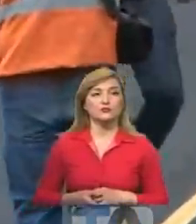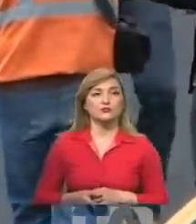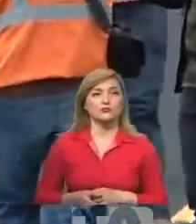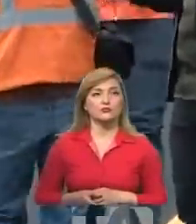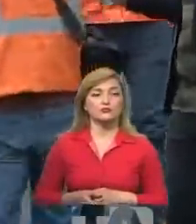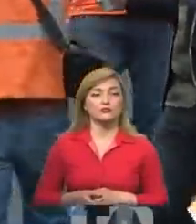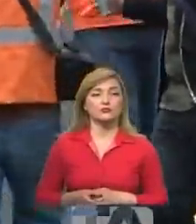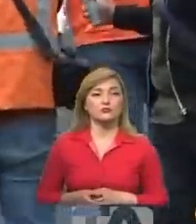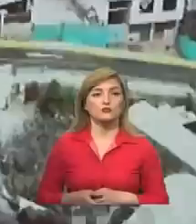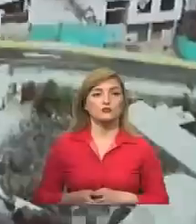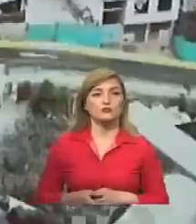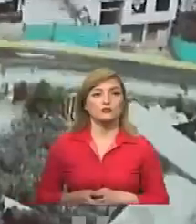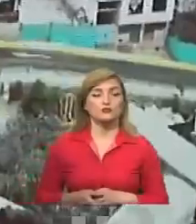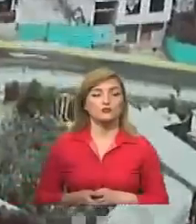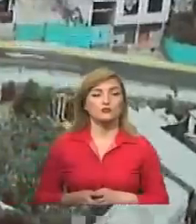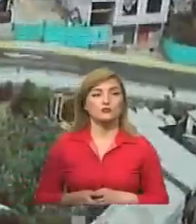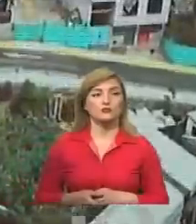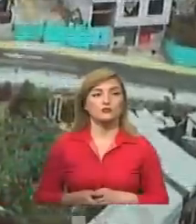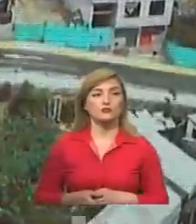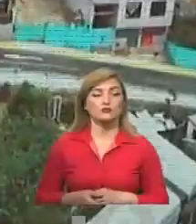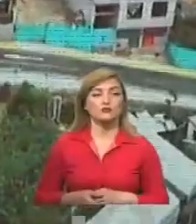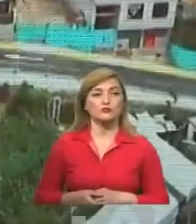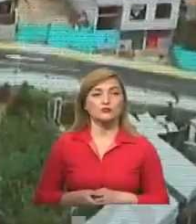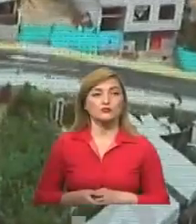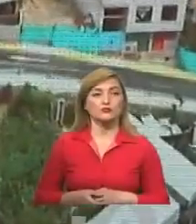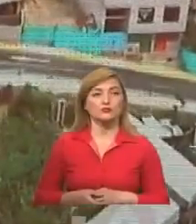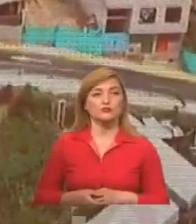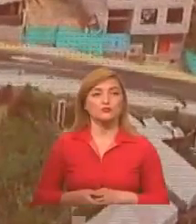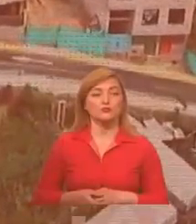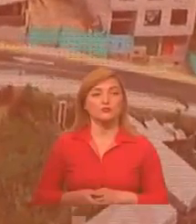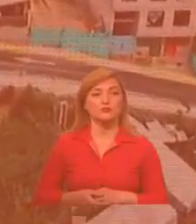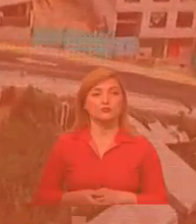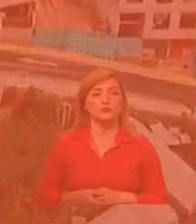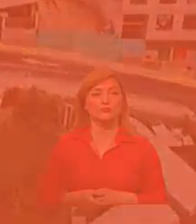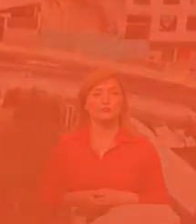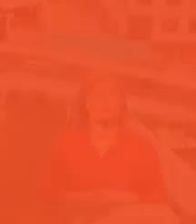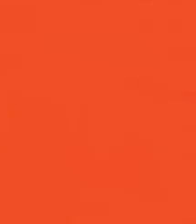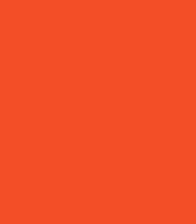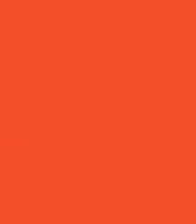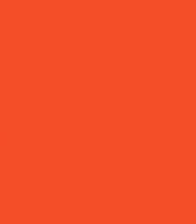Con la construcción del nuevo puente Triángulo de Piedra,